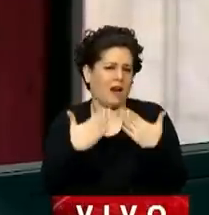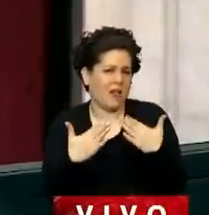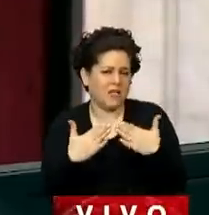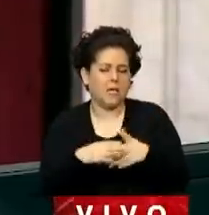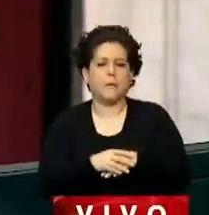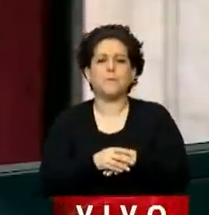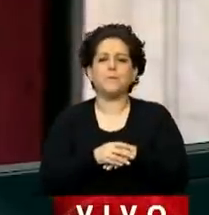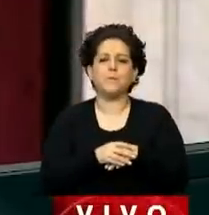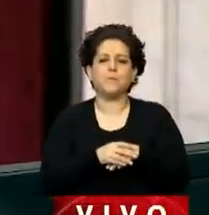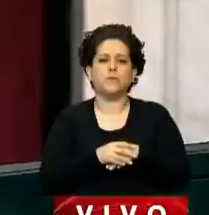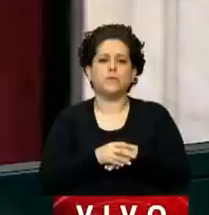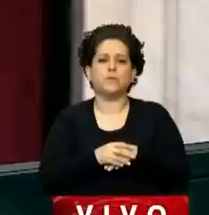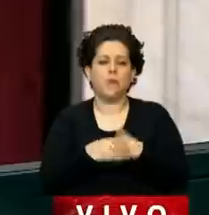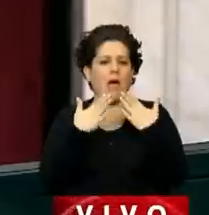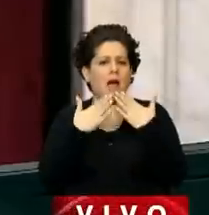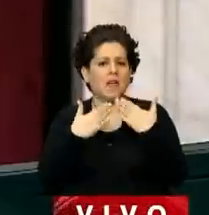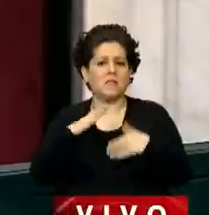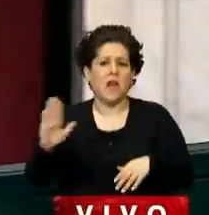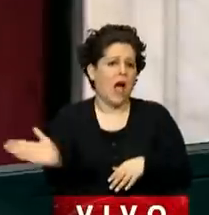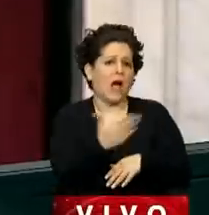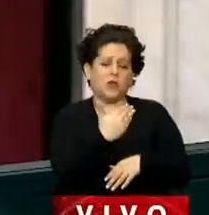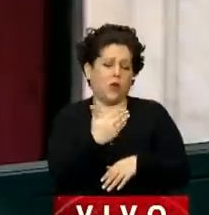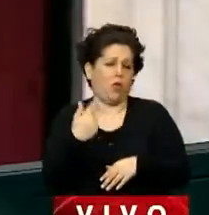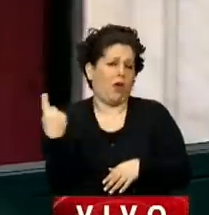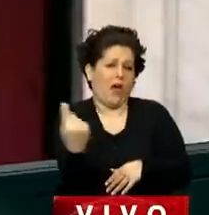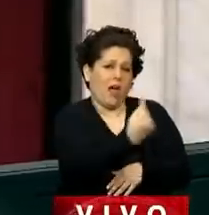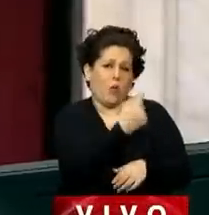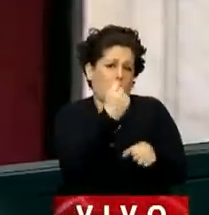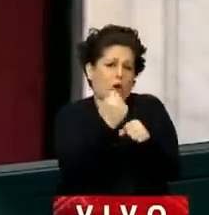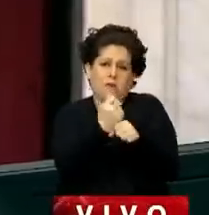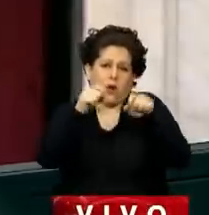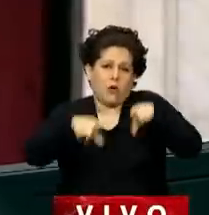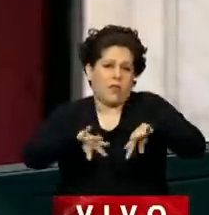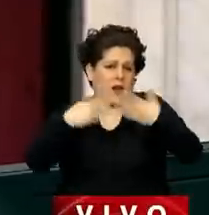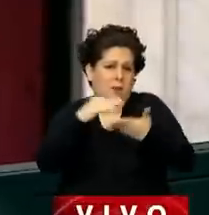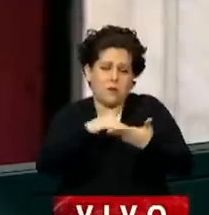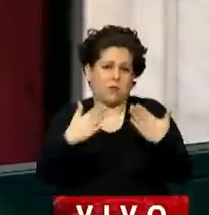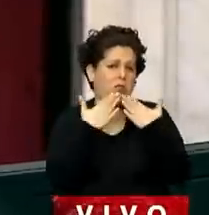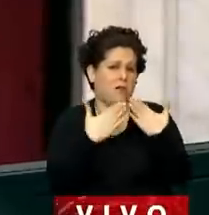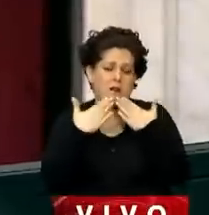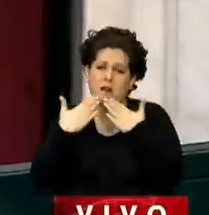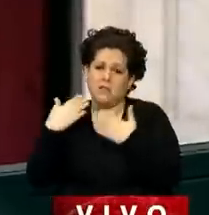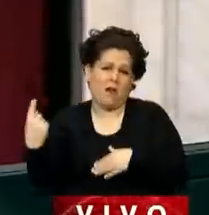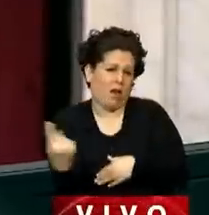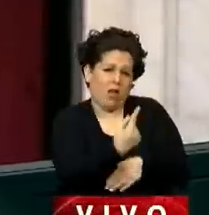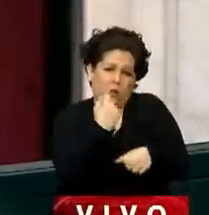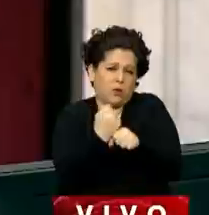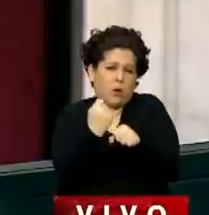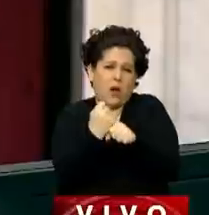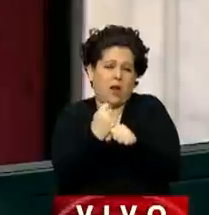agradecerle a todos y cada uno de los trabajadores de esta casa que a lo largo de